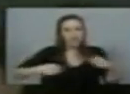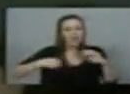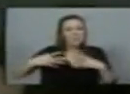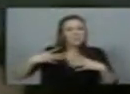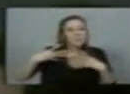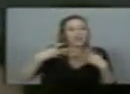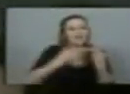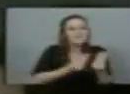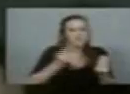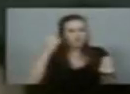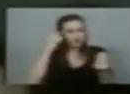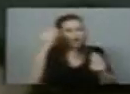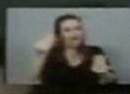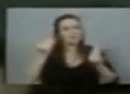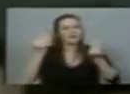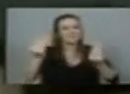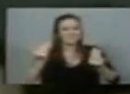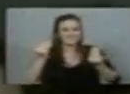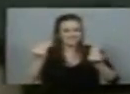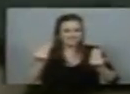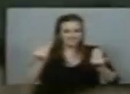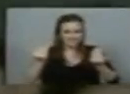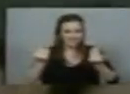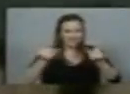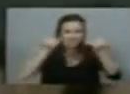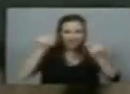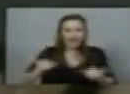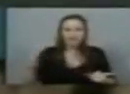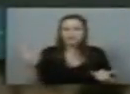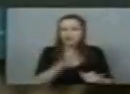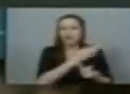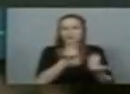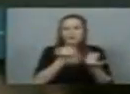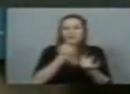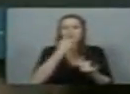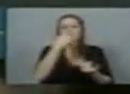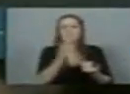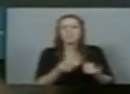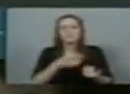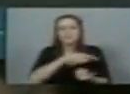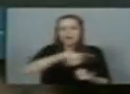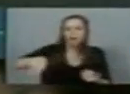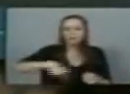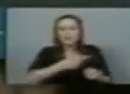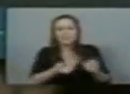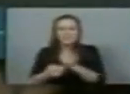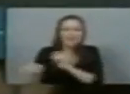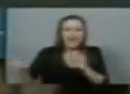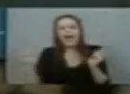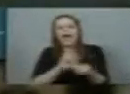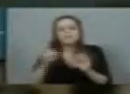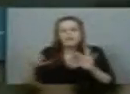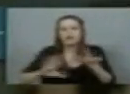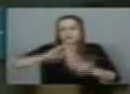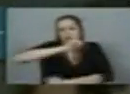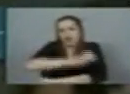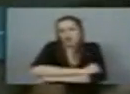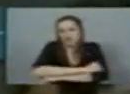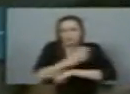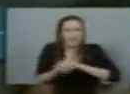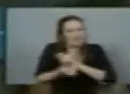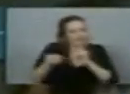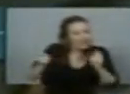defendiendo esa capacidad que tenemos de decirles a ustedes: cambien la conducta que